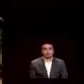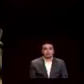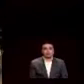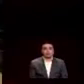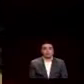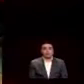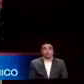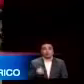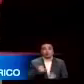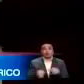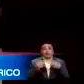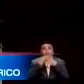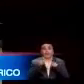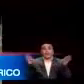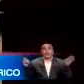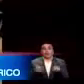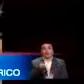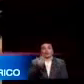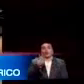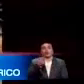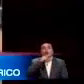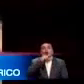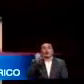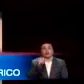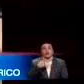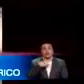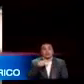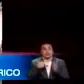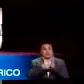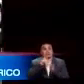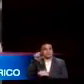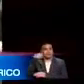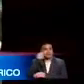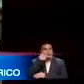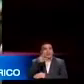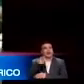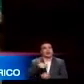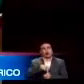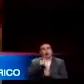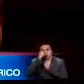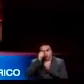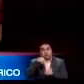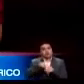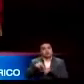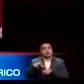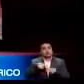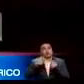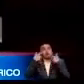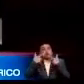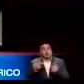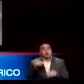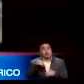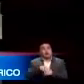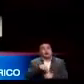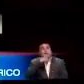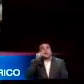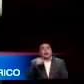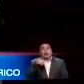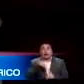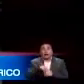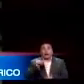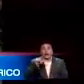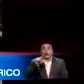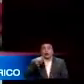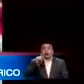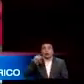Fue la última Navidad para cuatro abuelitos de los que aparecen en este video del agasajo en el asilo de ancianos San Pedro del cantón Alausí,